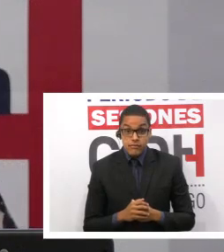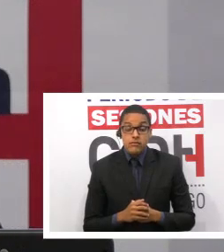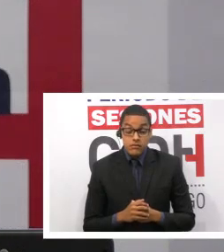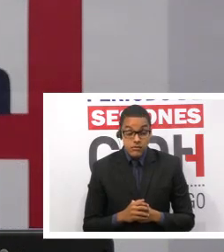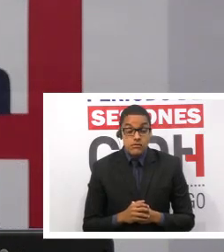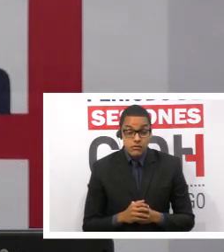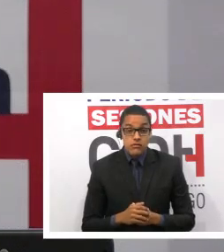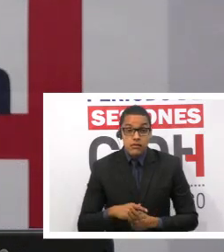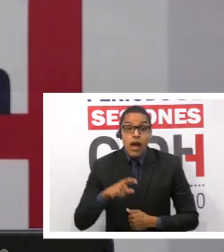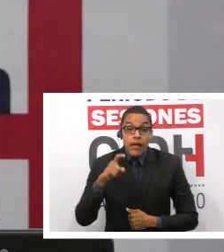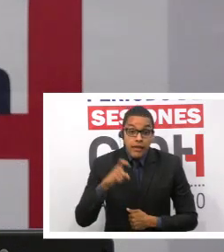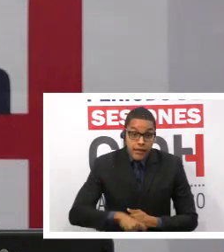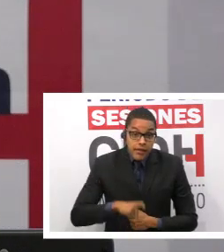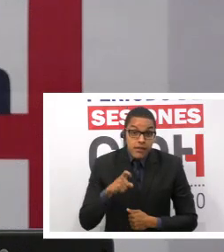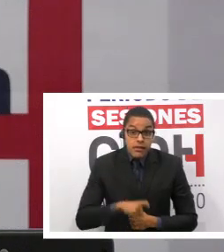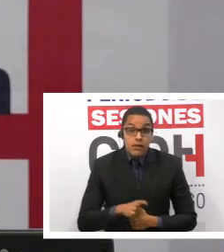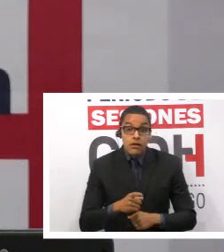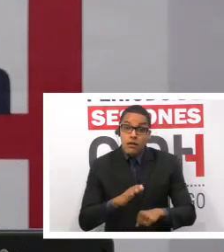but